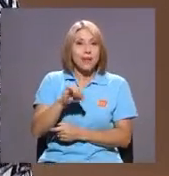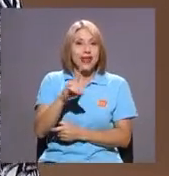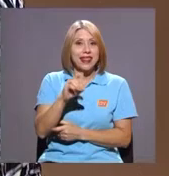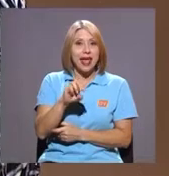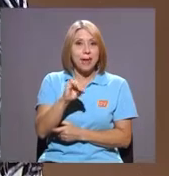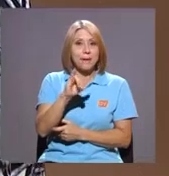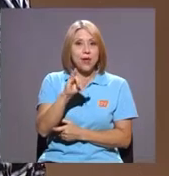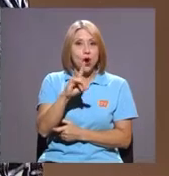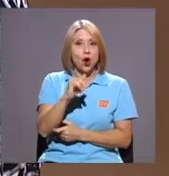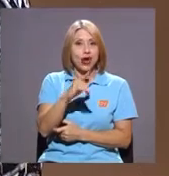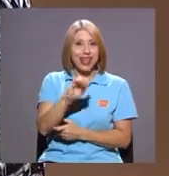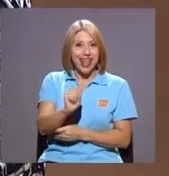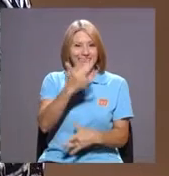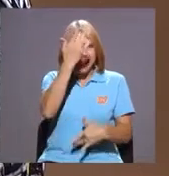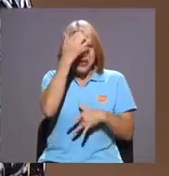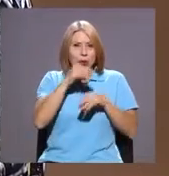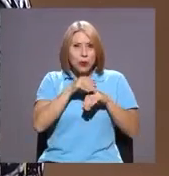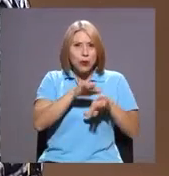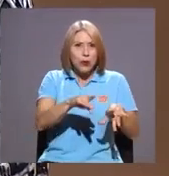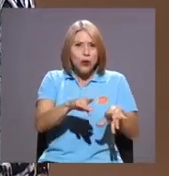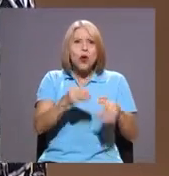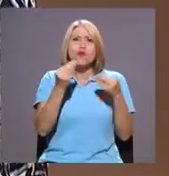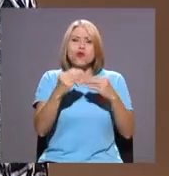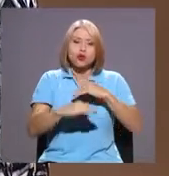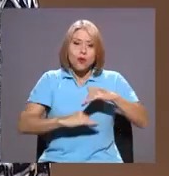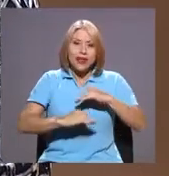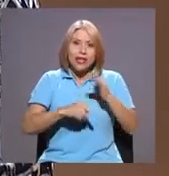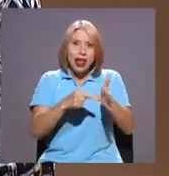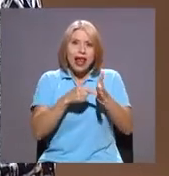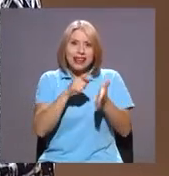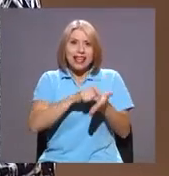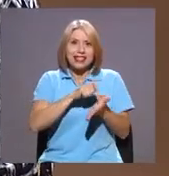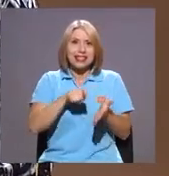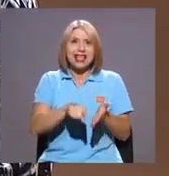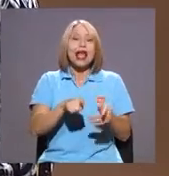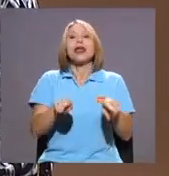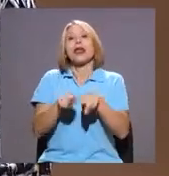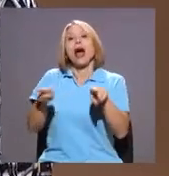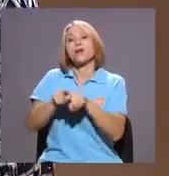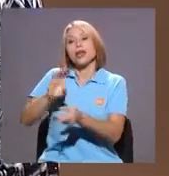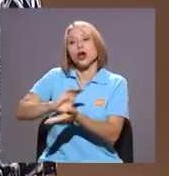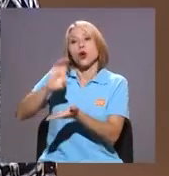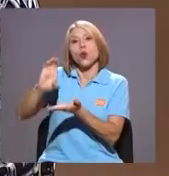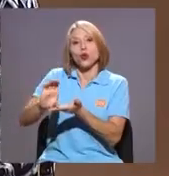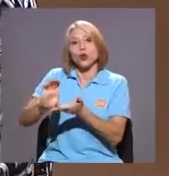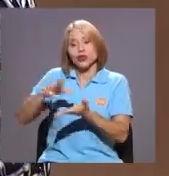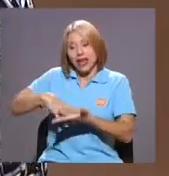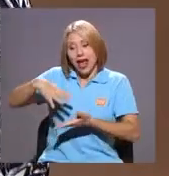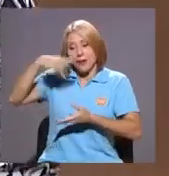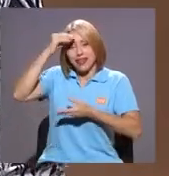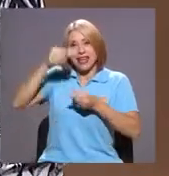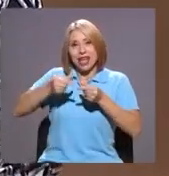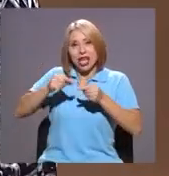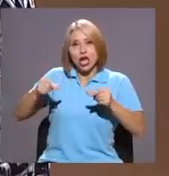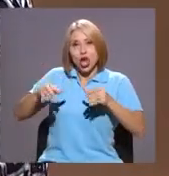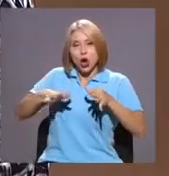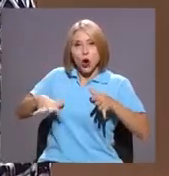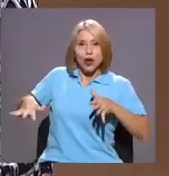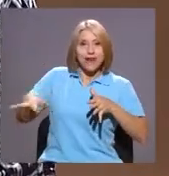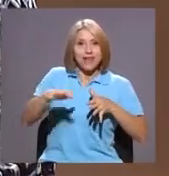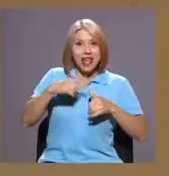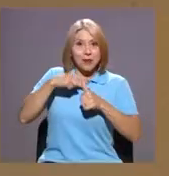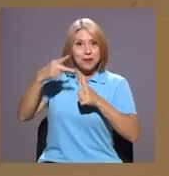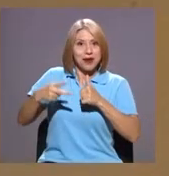en epidemiología, pero también tuve la gran oportunidad de llevar cursos y aprender muchísimo de geografía. La primera vez que yo voy a